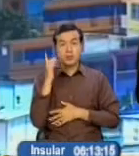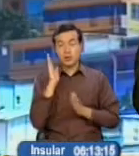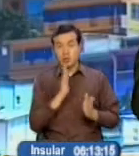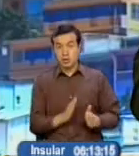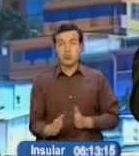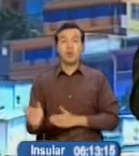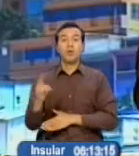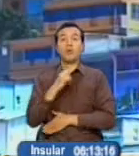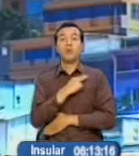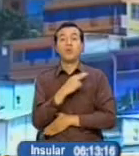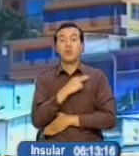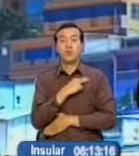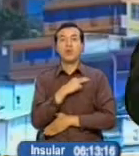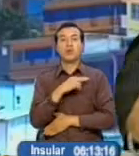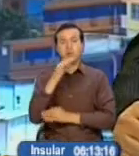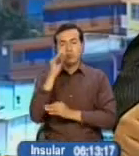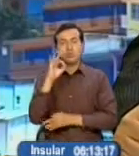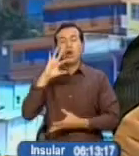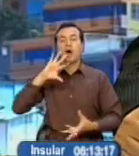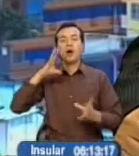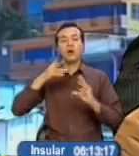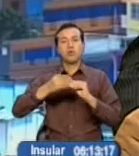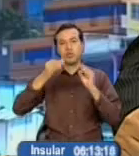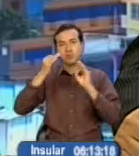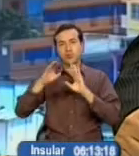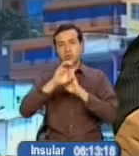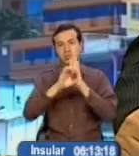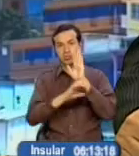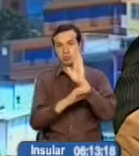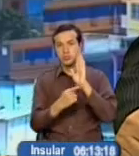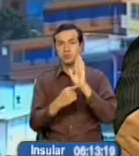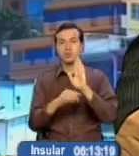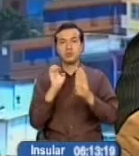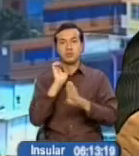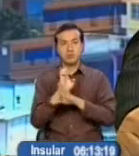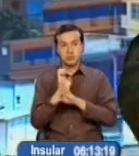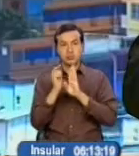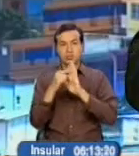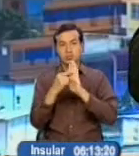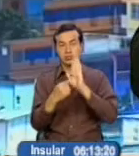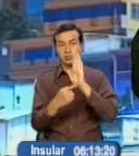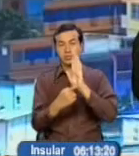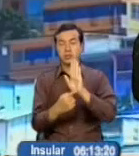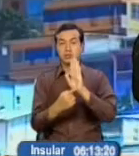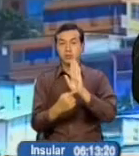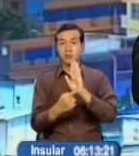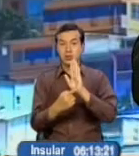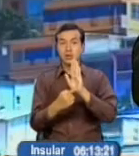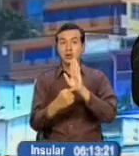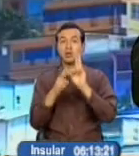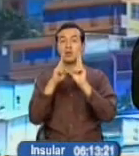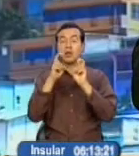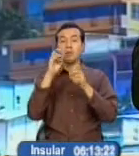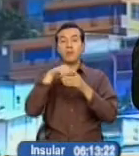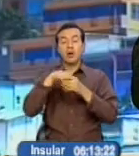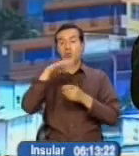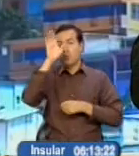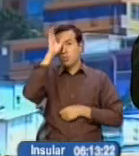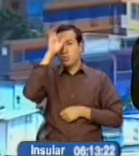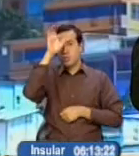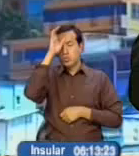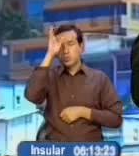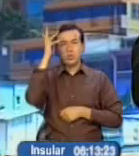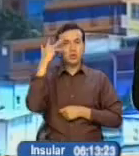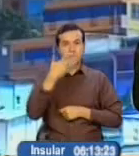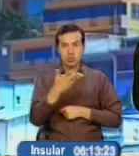definición de la universidad acorde con lo que establece la Constitución ecuatoriana, de carácter intercultural, en